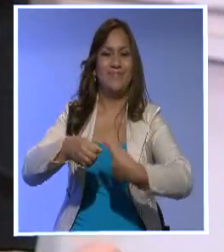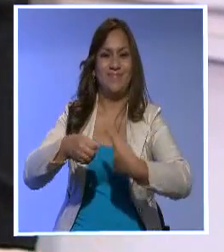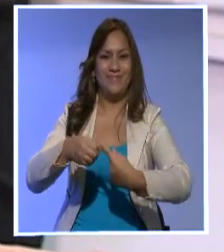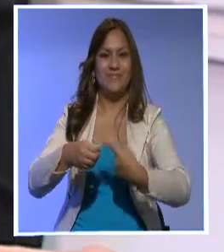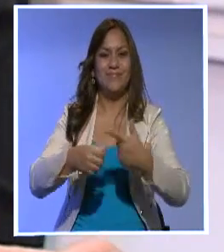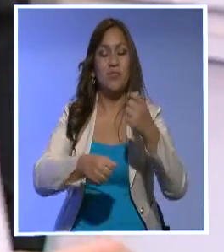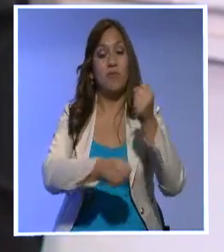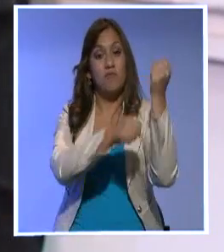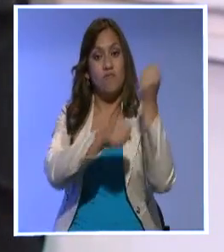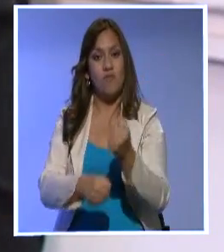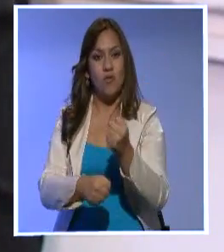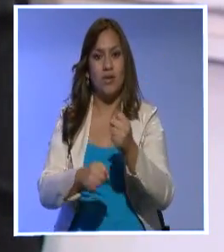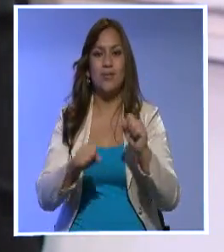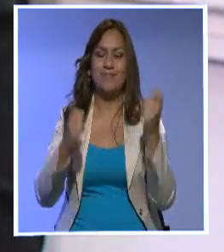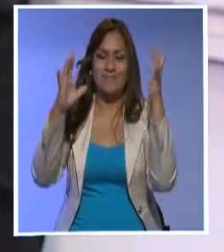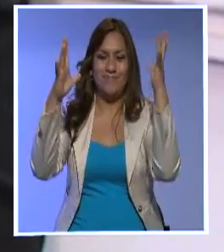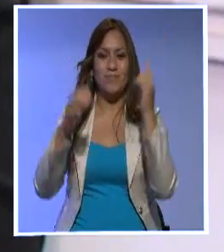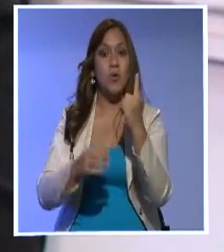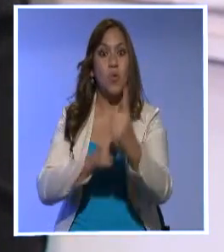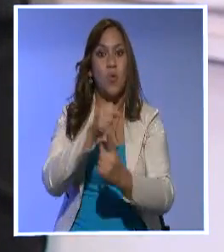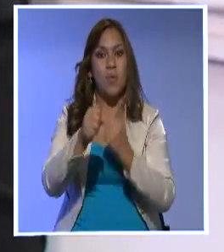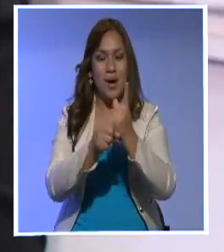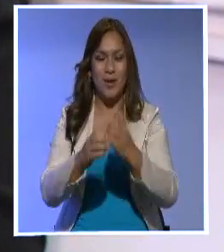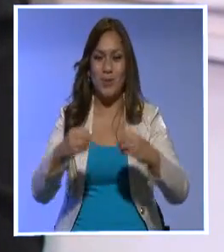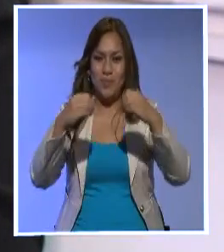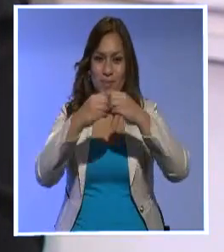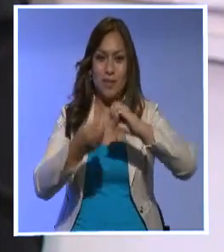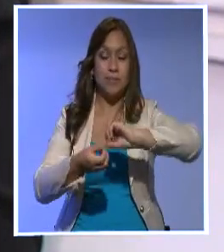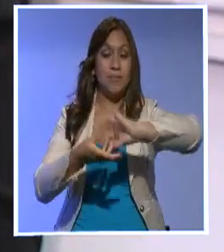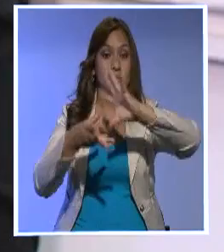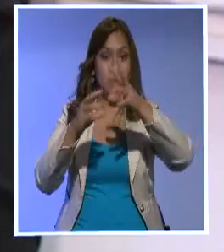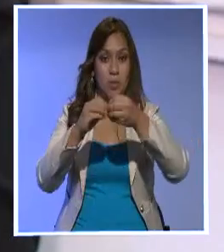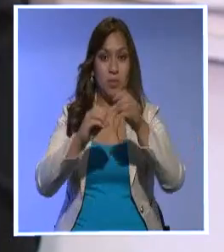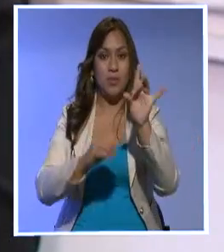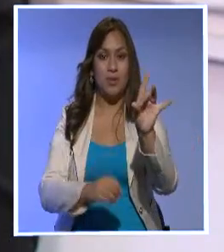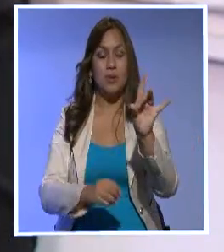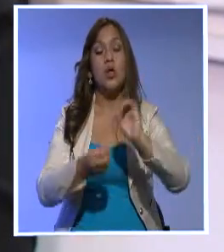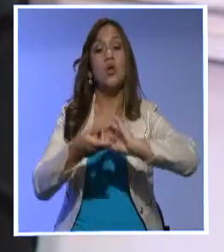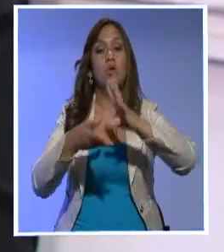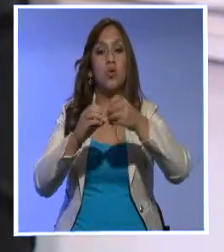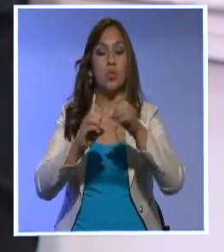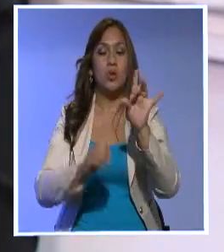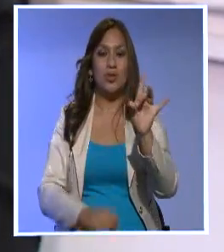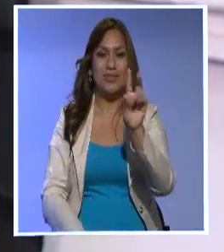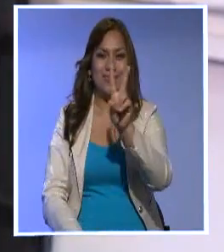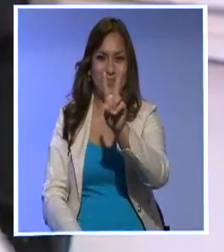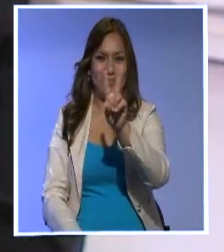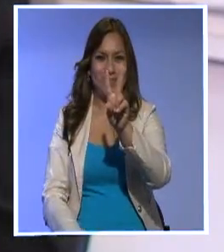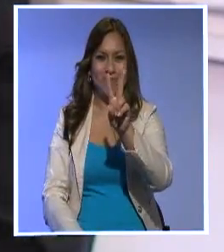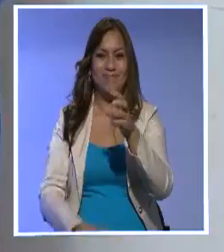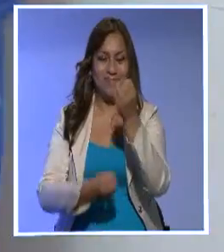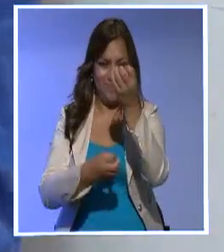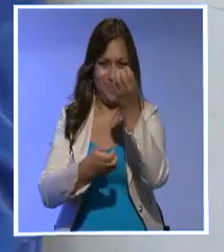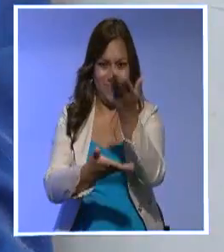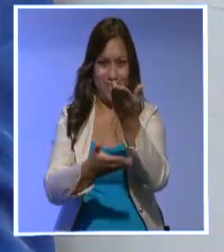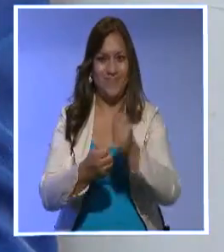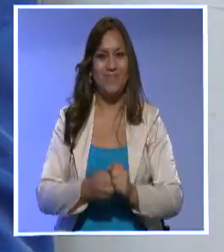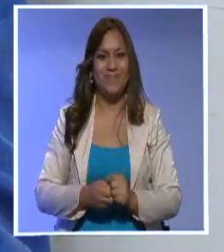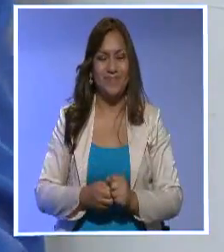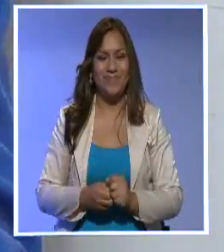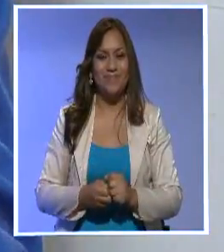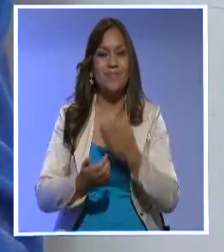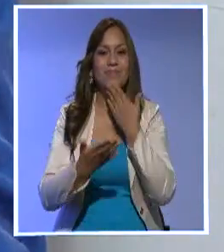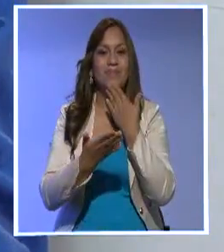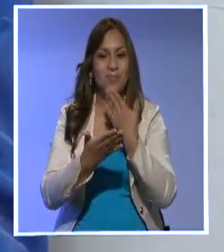y con esto empezamos nuestro programa número 82 para compartir con ustedes información de esta asamblea nacional muy bien gracias presiente a